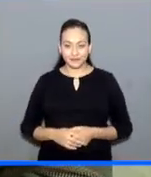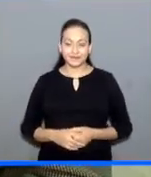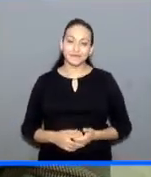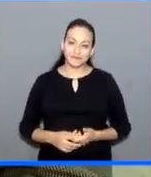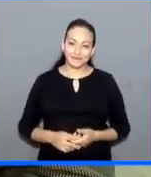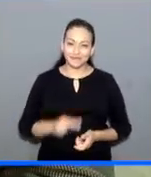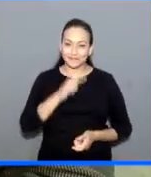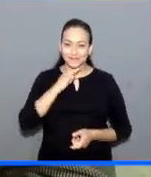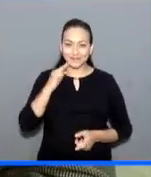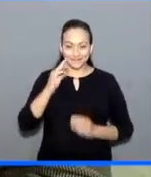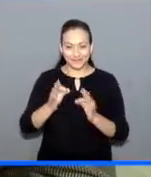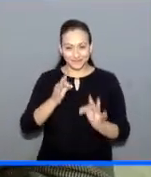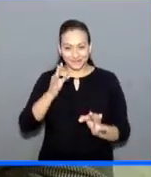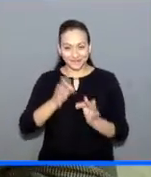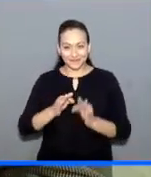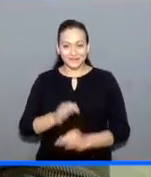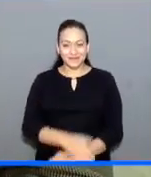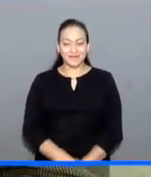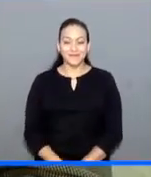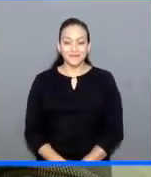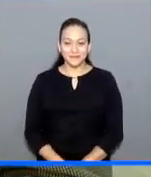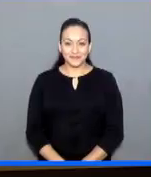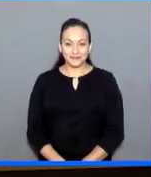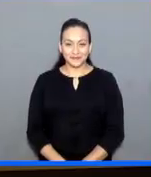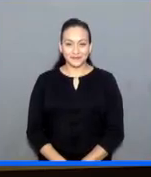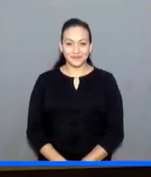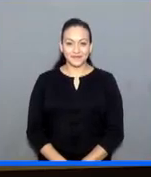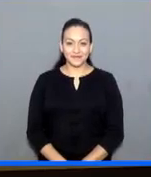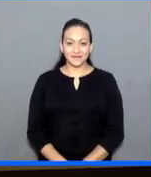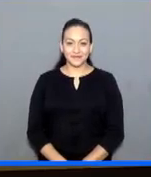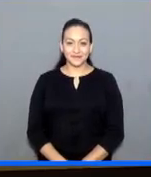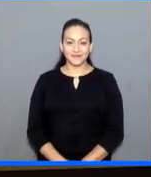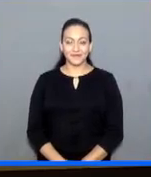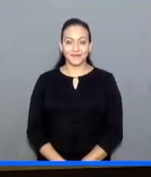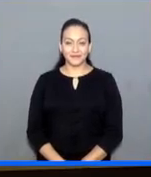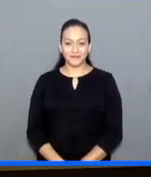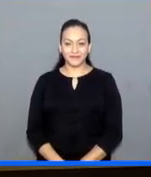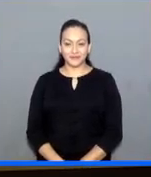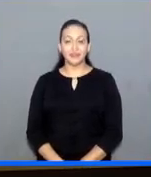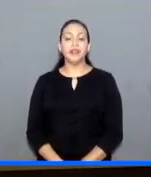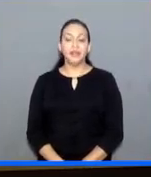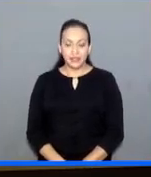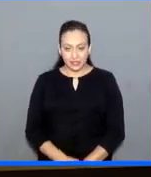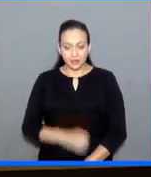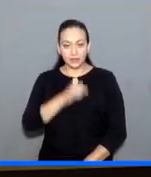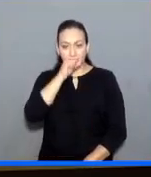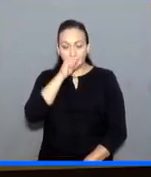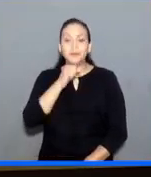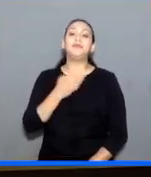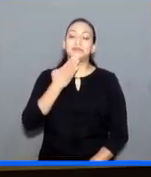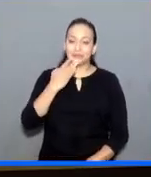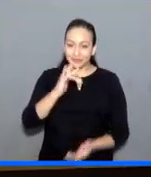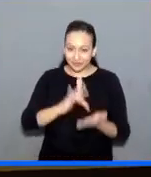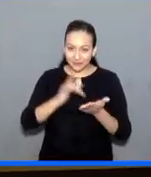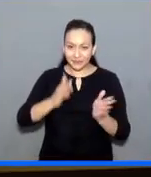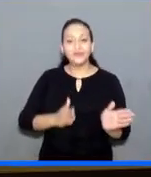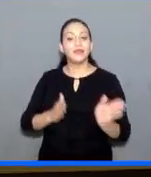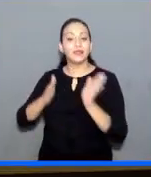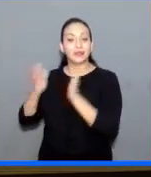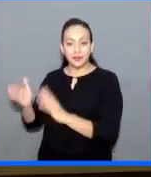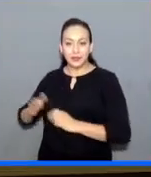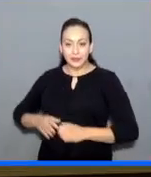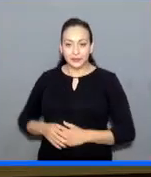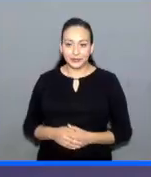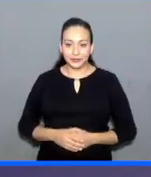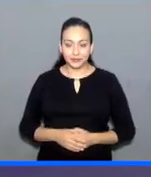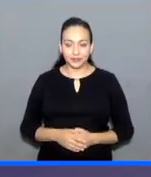Muchas gracias y muy buenas tardes a todos. Muchas gracias a ti, Oscar. Muy buenas tardes. Y en más temas, ante la